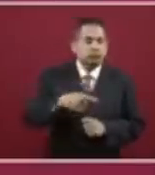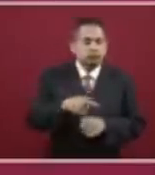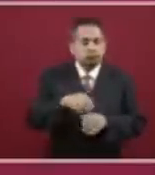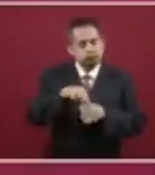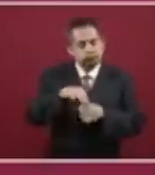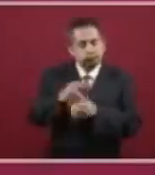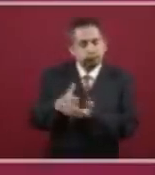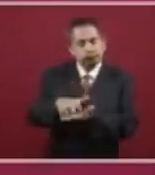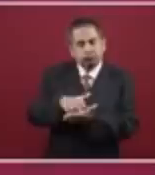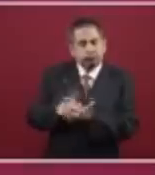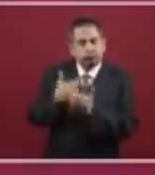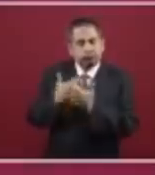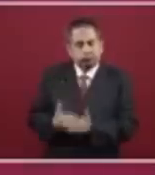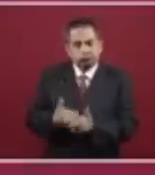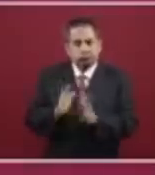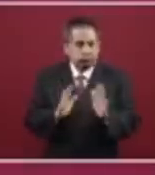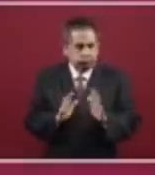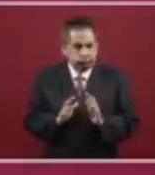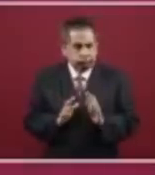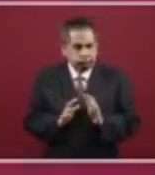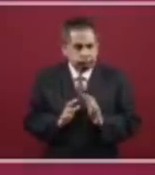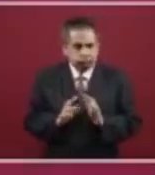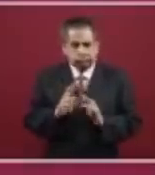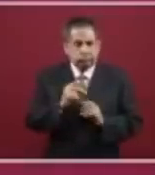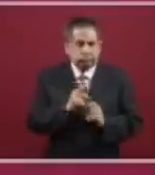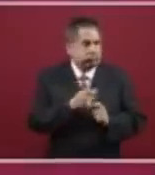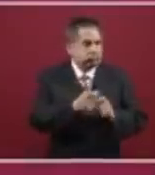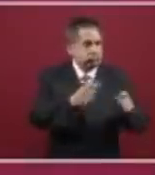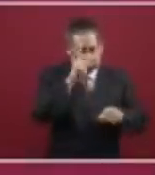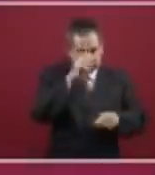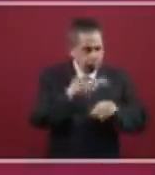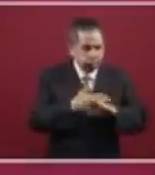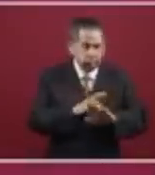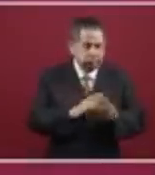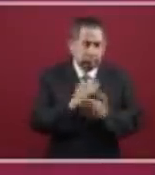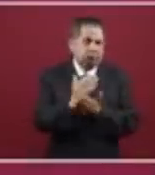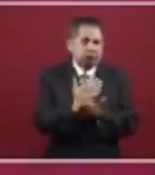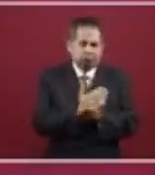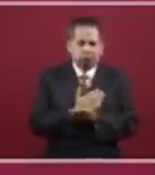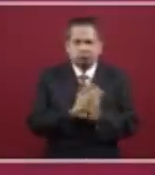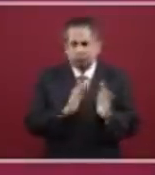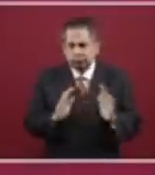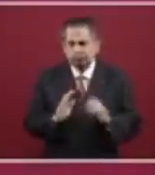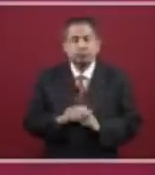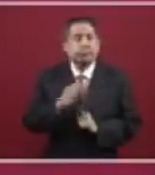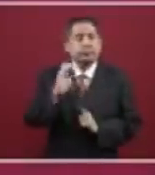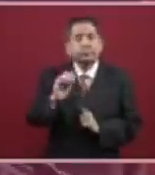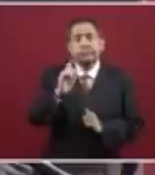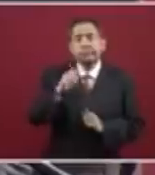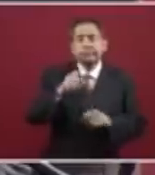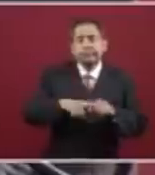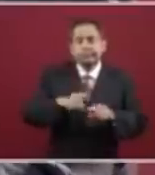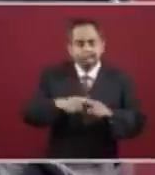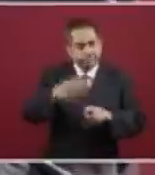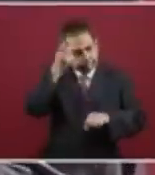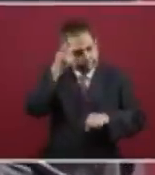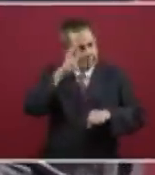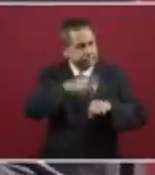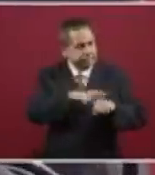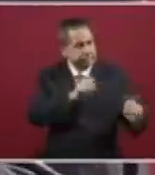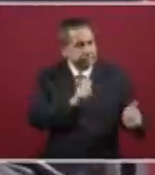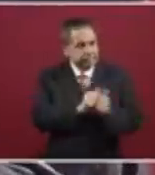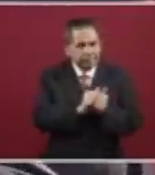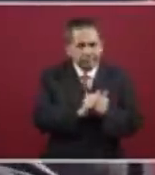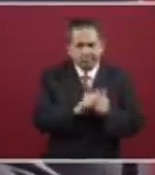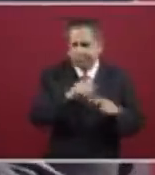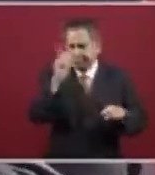porque ya no van a haber tantos asesores, o estas direcciones adjuntas, que